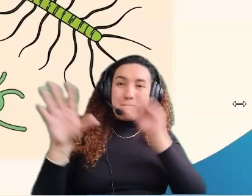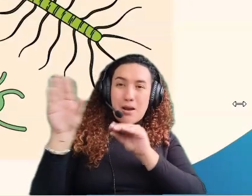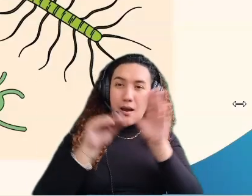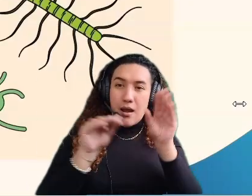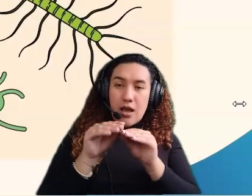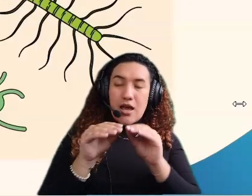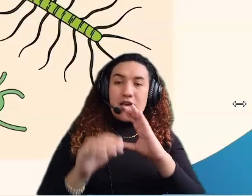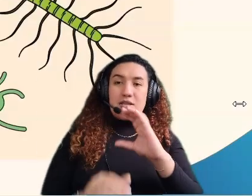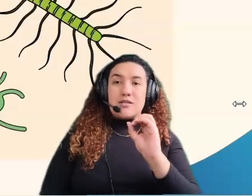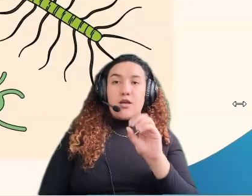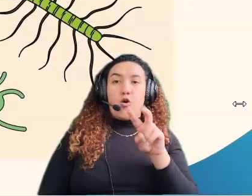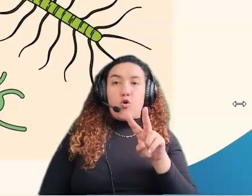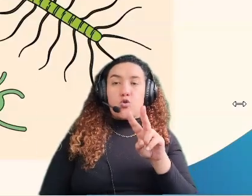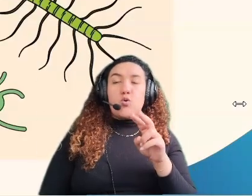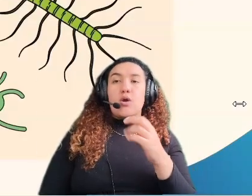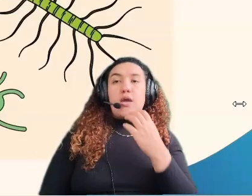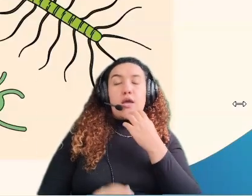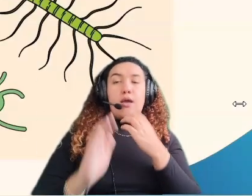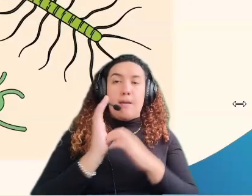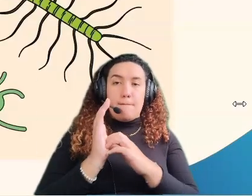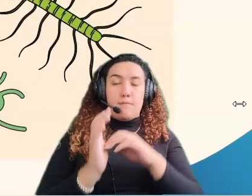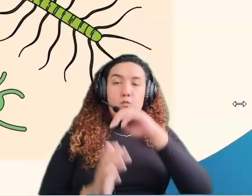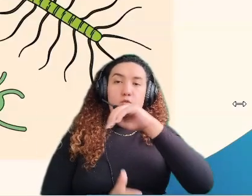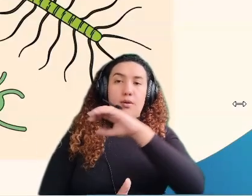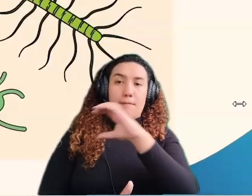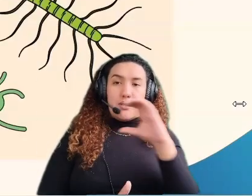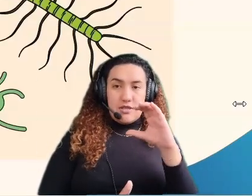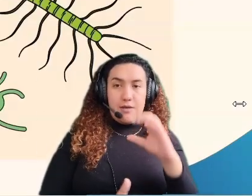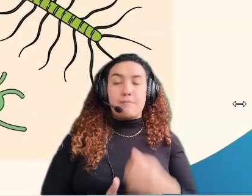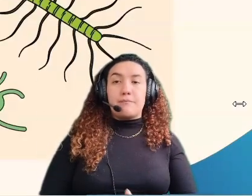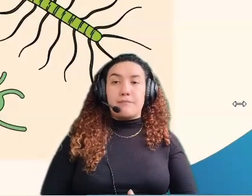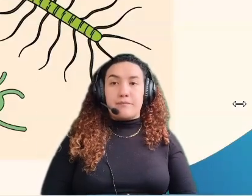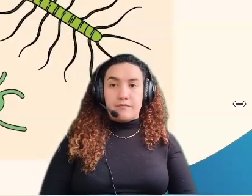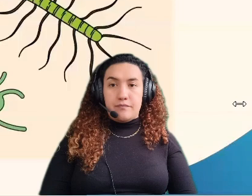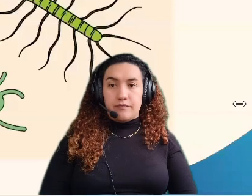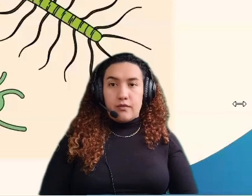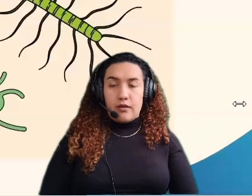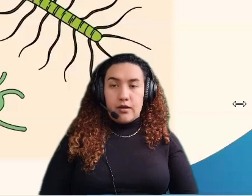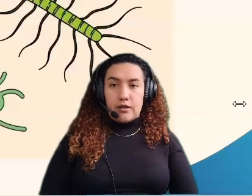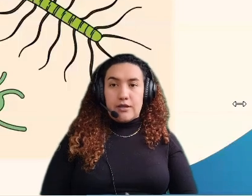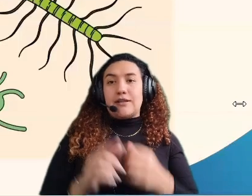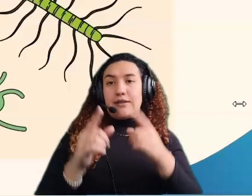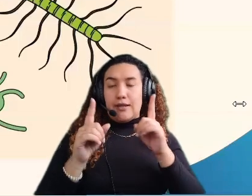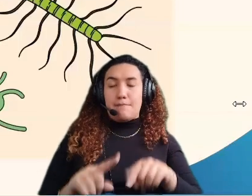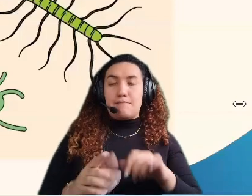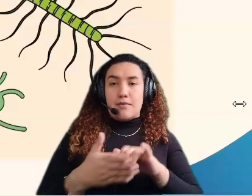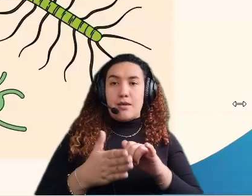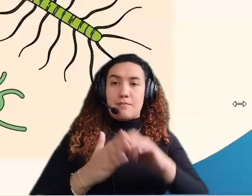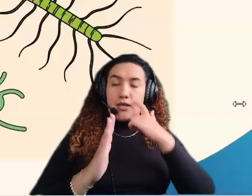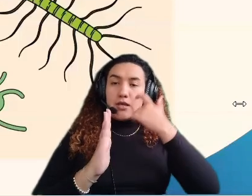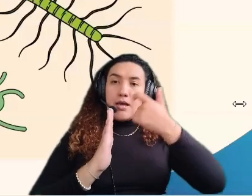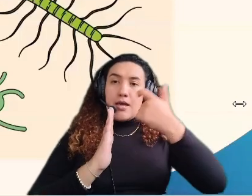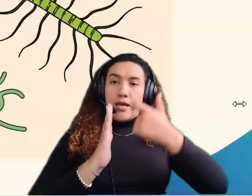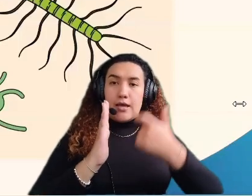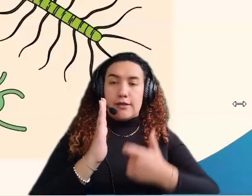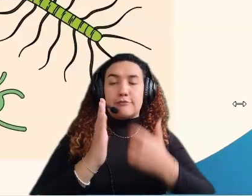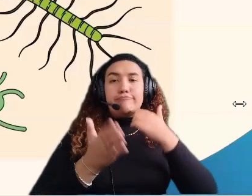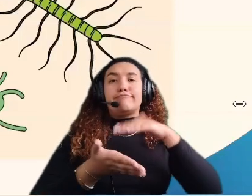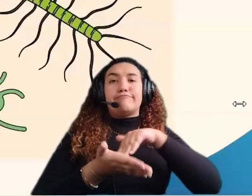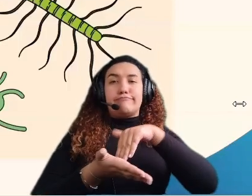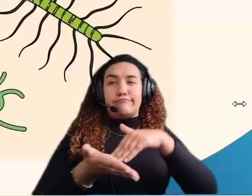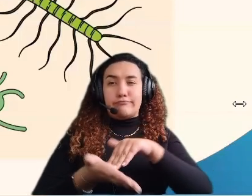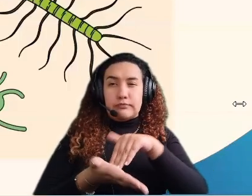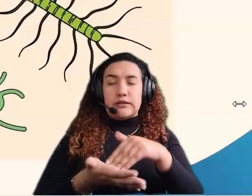de CO2 a través de los mecanismos como el de MSC. También se